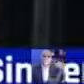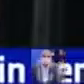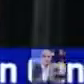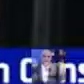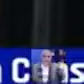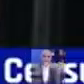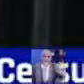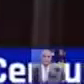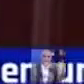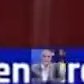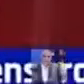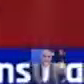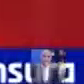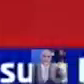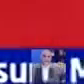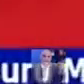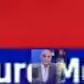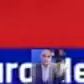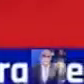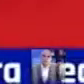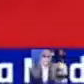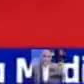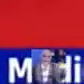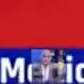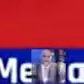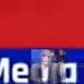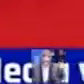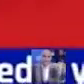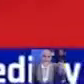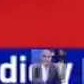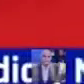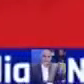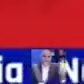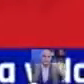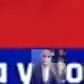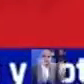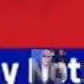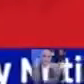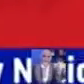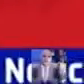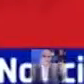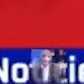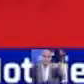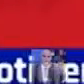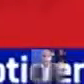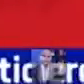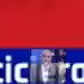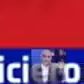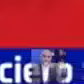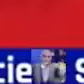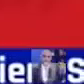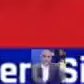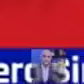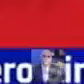Aristegui Noticias a este tema de Lili Téllez. Lo estoy buscando para no